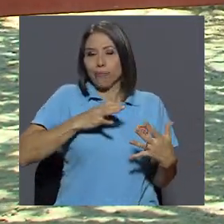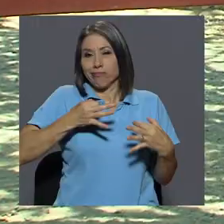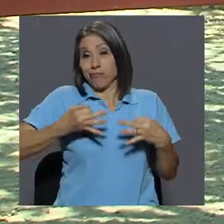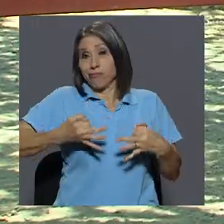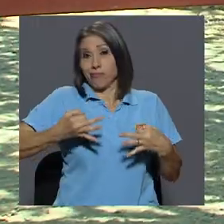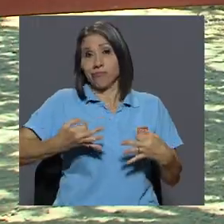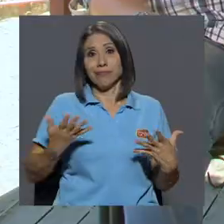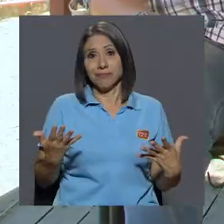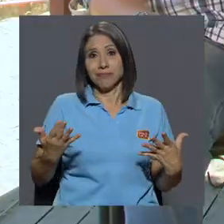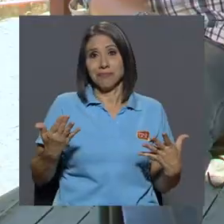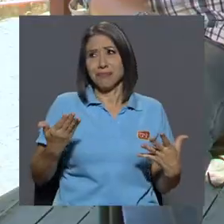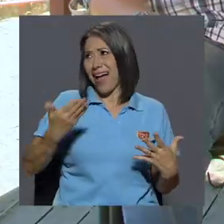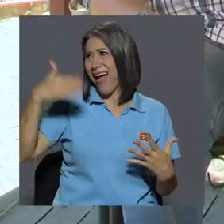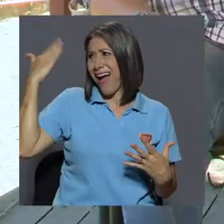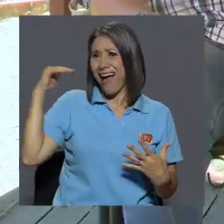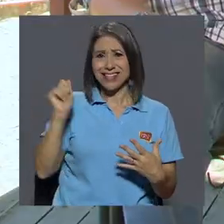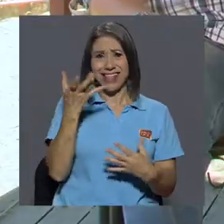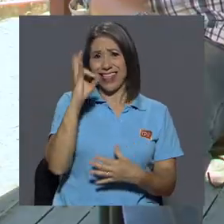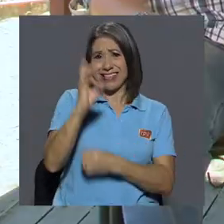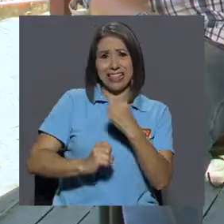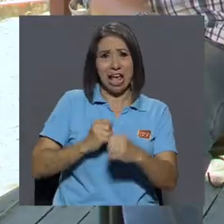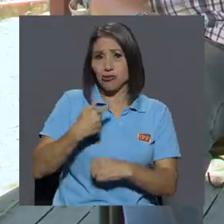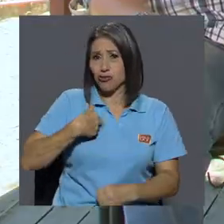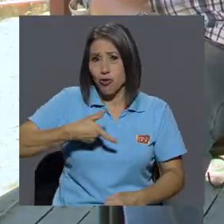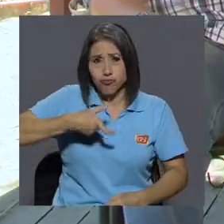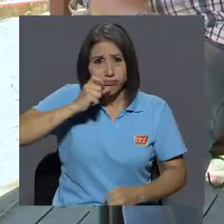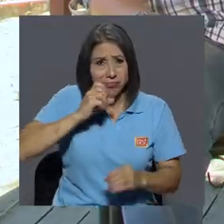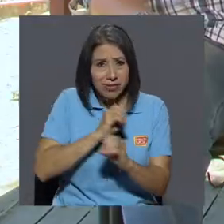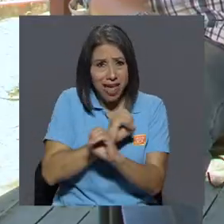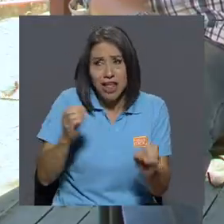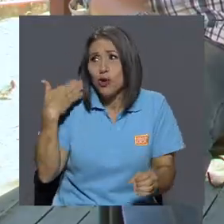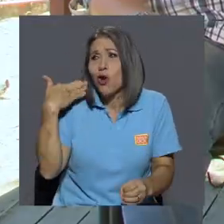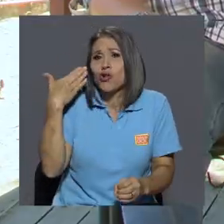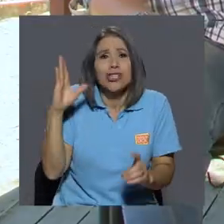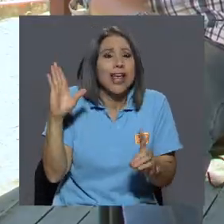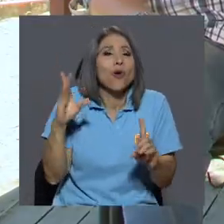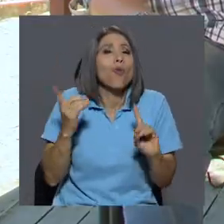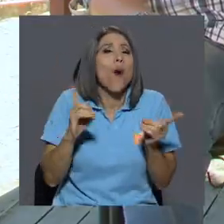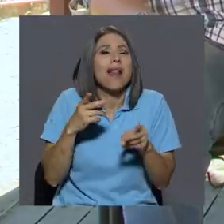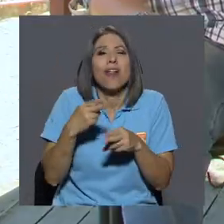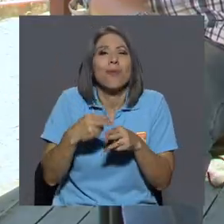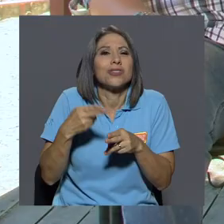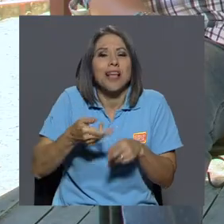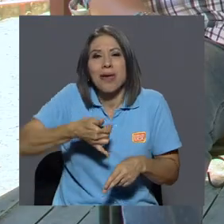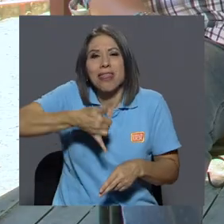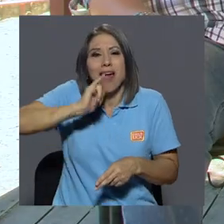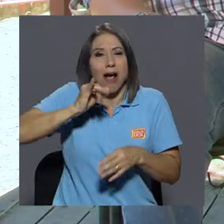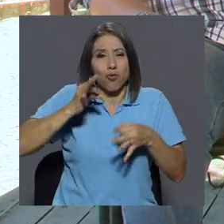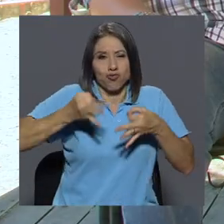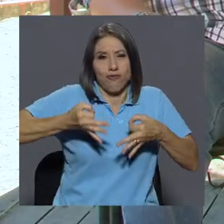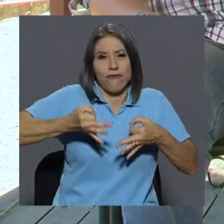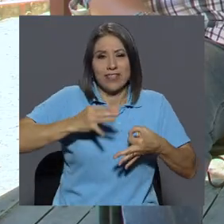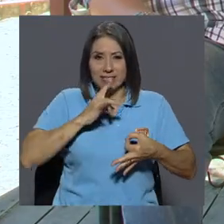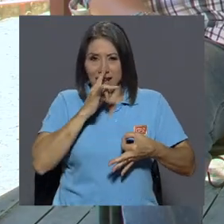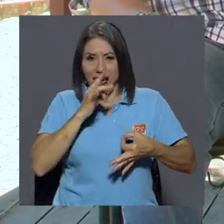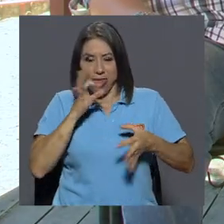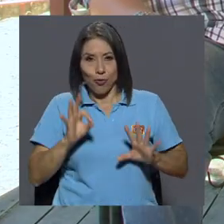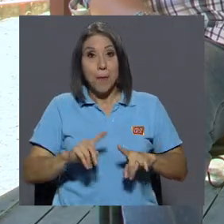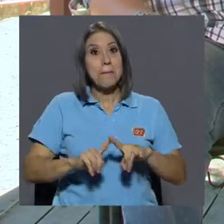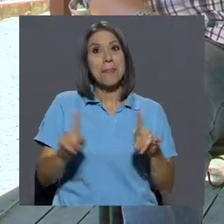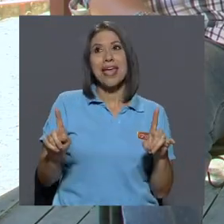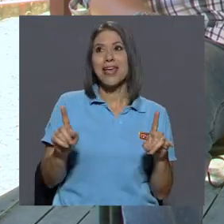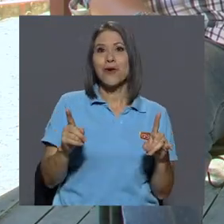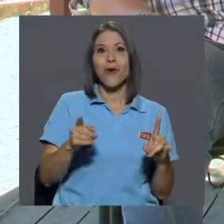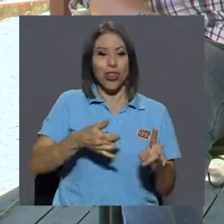sofisticado. Hace 17 años no tomo y ya no sé cuáles son los tragos sofisticados. Pero era como